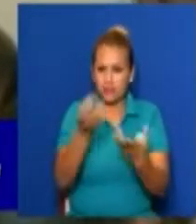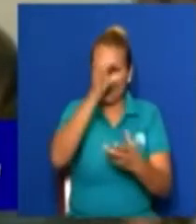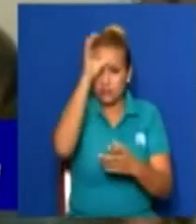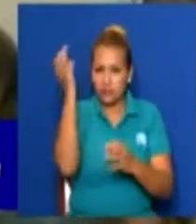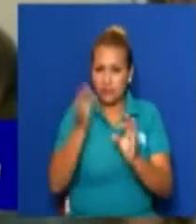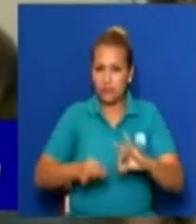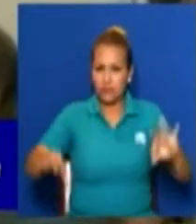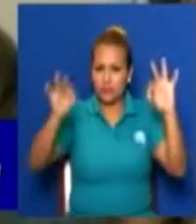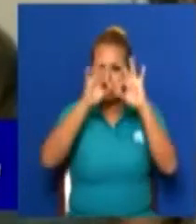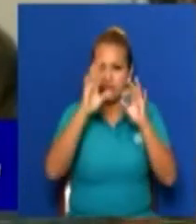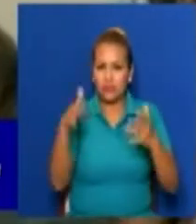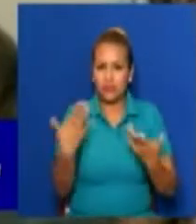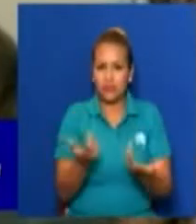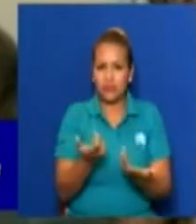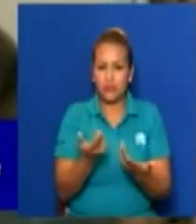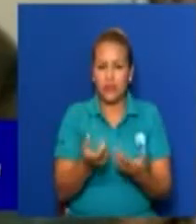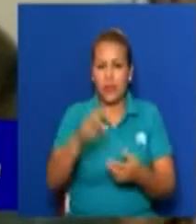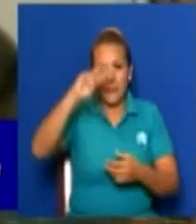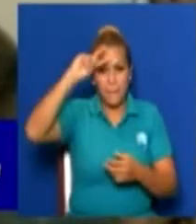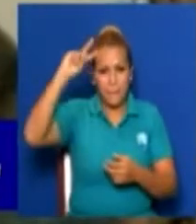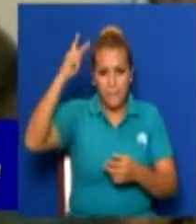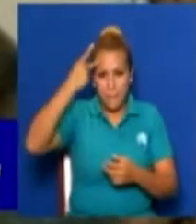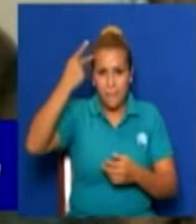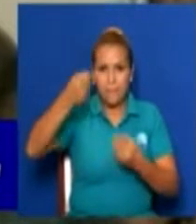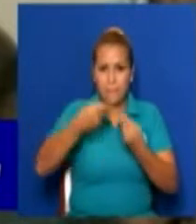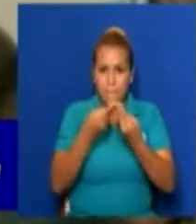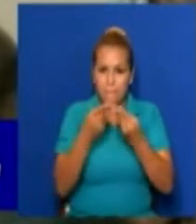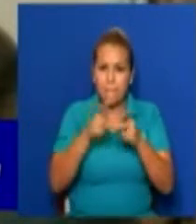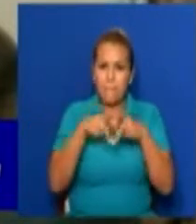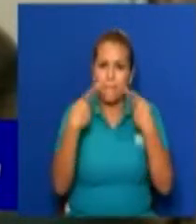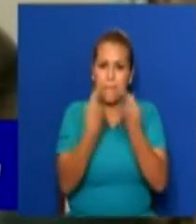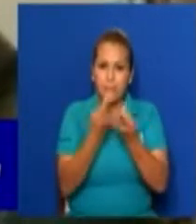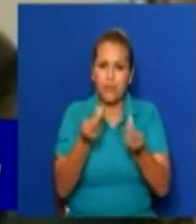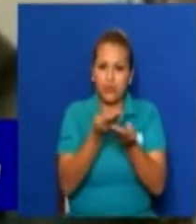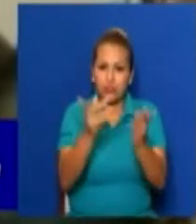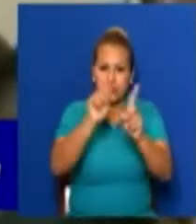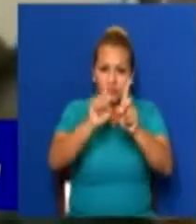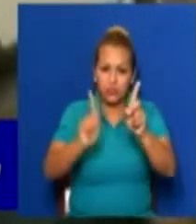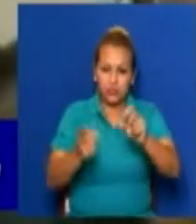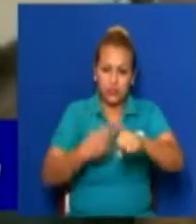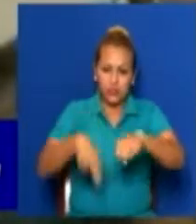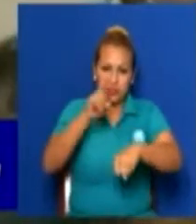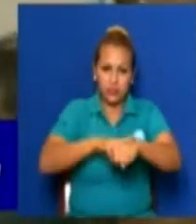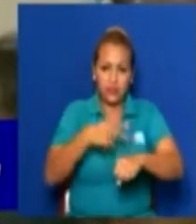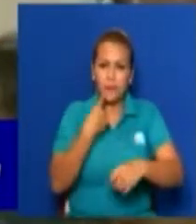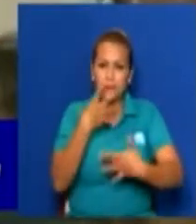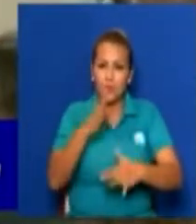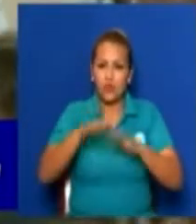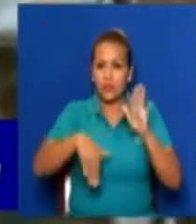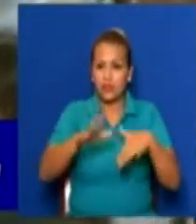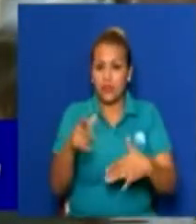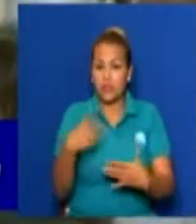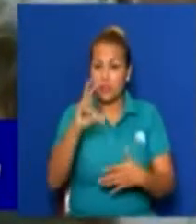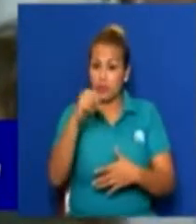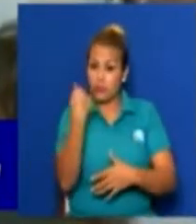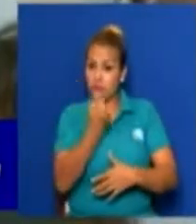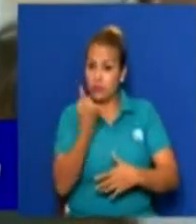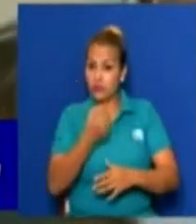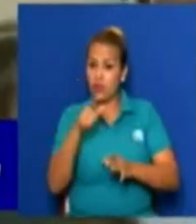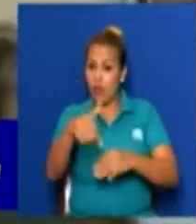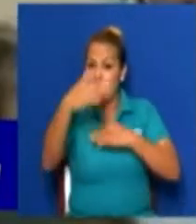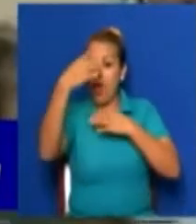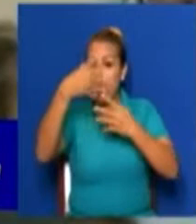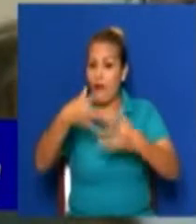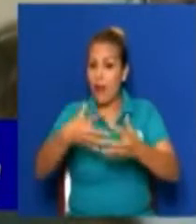retomarla para las políticas públicas a nivel nacional, porque no solamente las recomendaciones fueron para la empresa